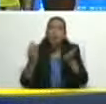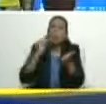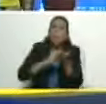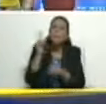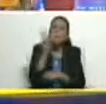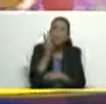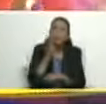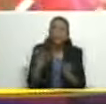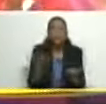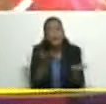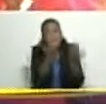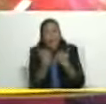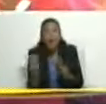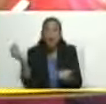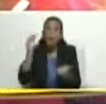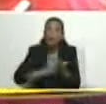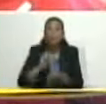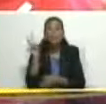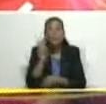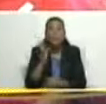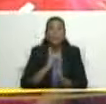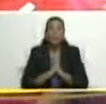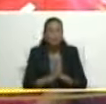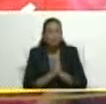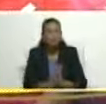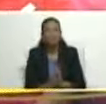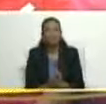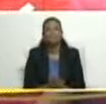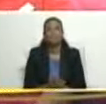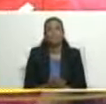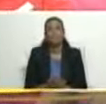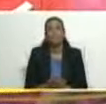tarde, vengan acá a la patria.